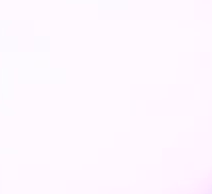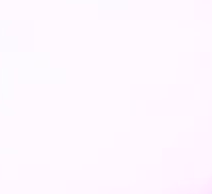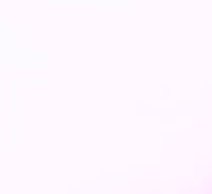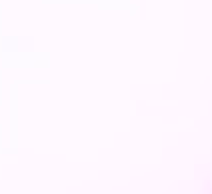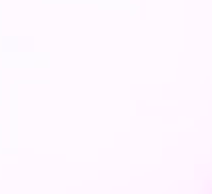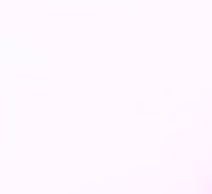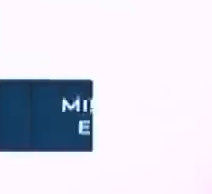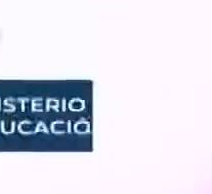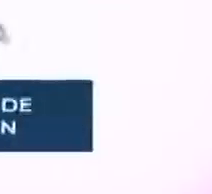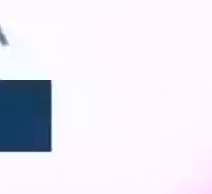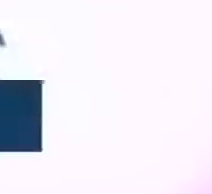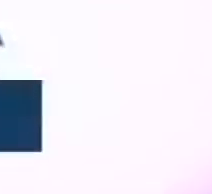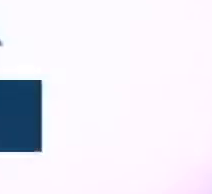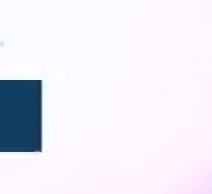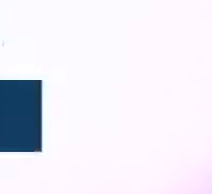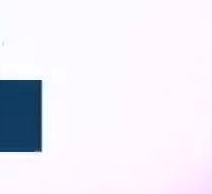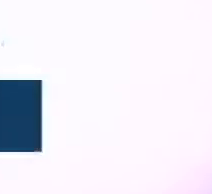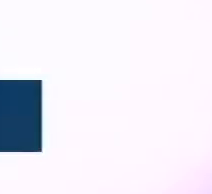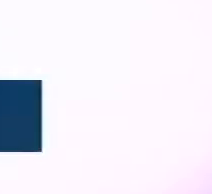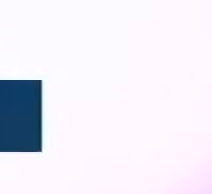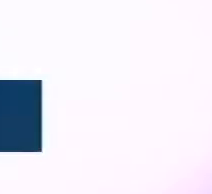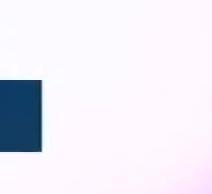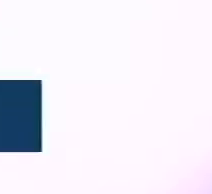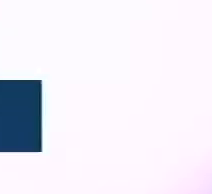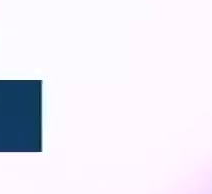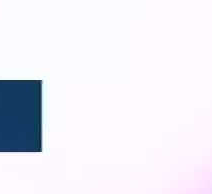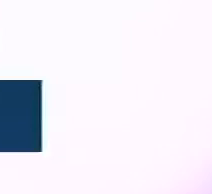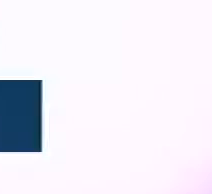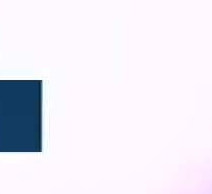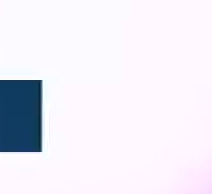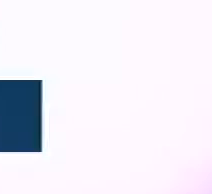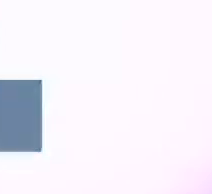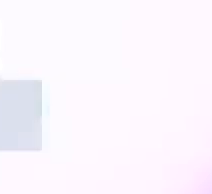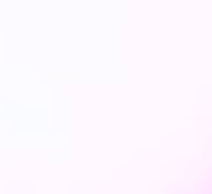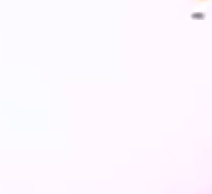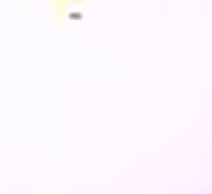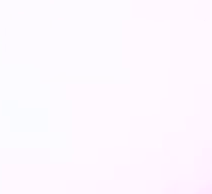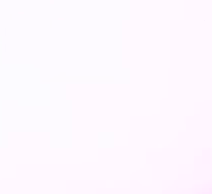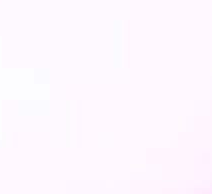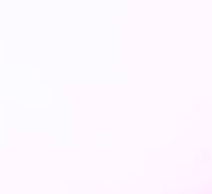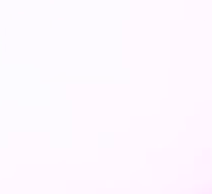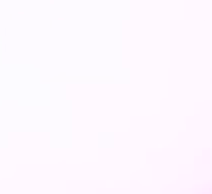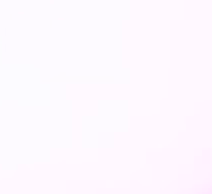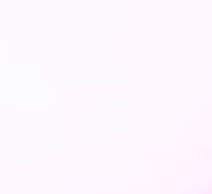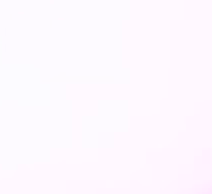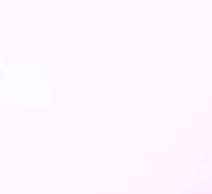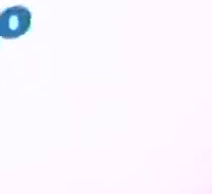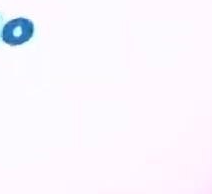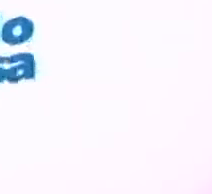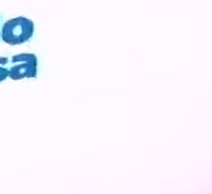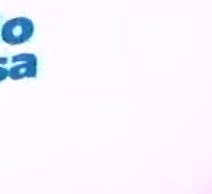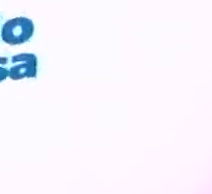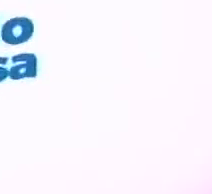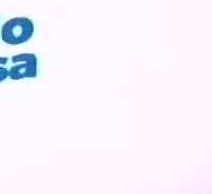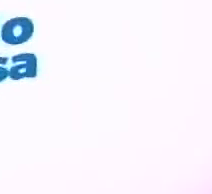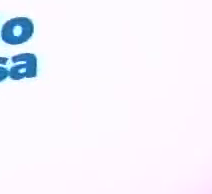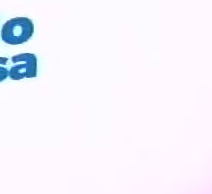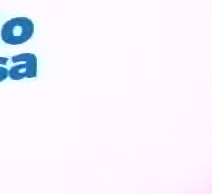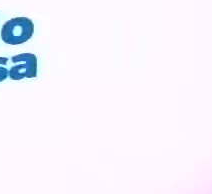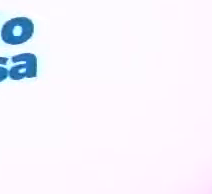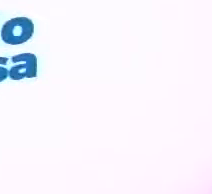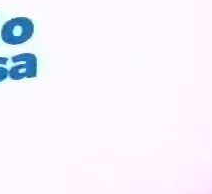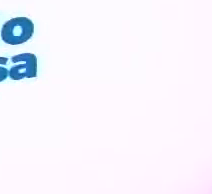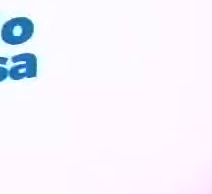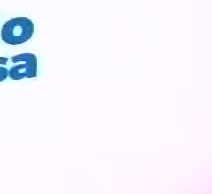Canal 13, en un apoyo al Ministerio de Educación por la emergencia del COVID-19, presenta Aprendo en